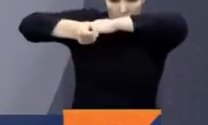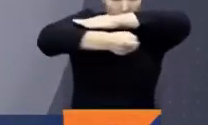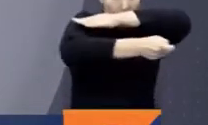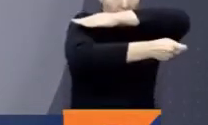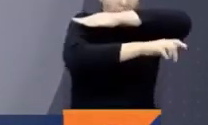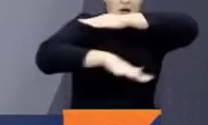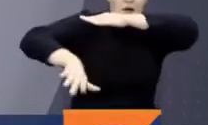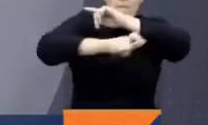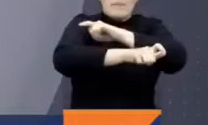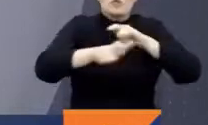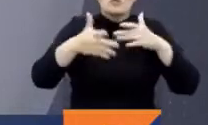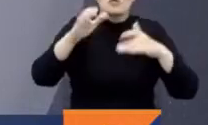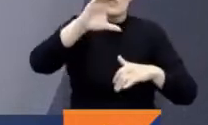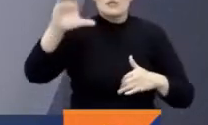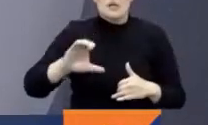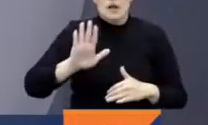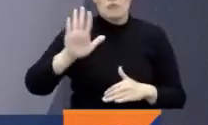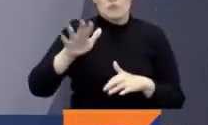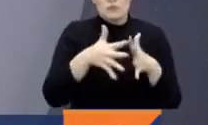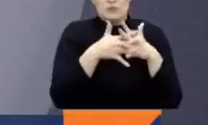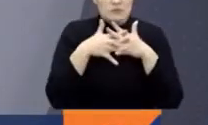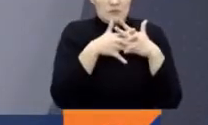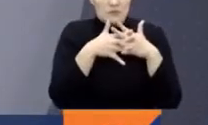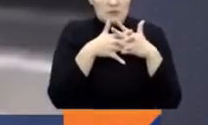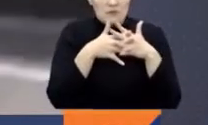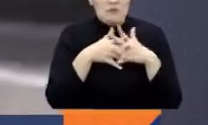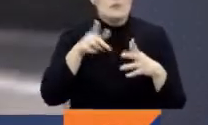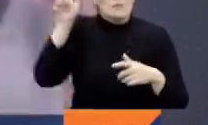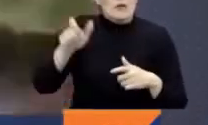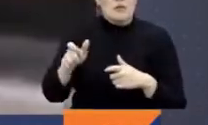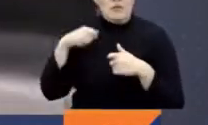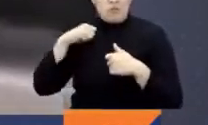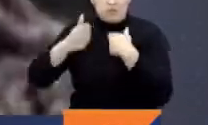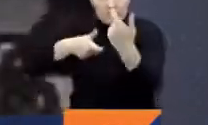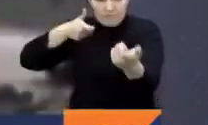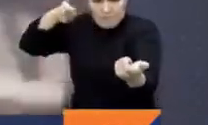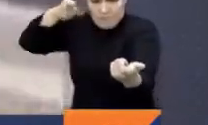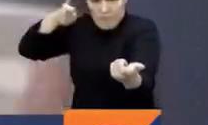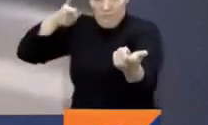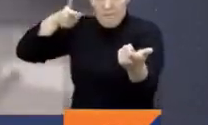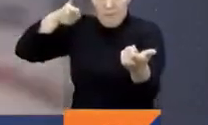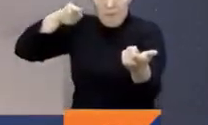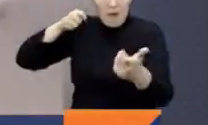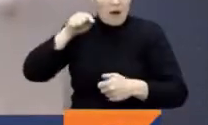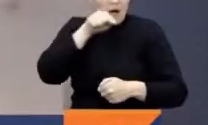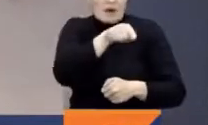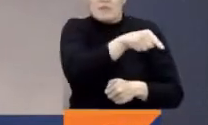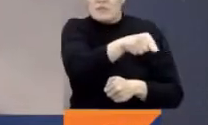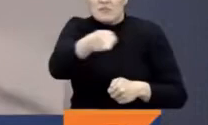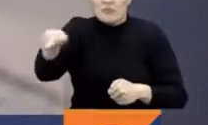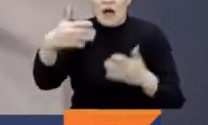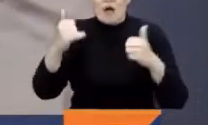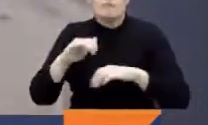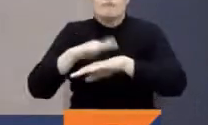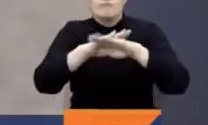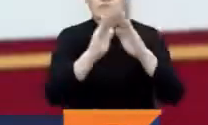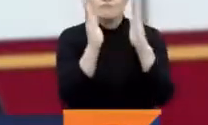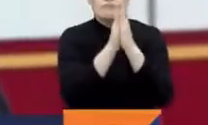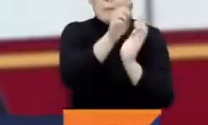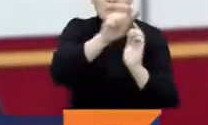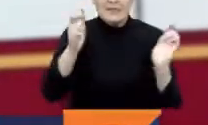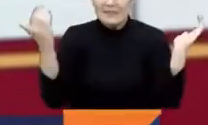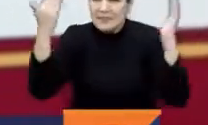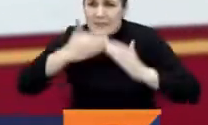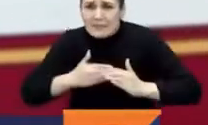Estados Unidos. Según las autoridades, portaba un rifle de alto calibre, motivo por el cual han pedido a la población que se